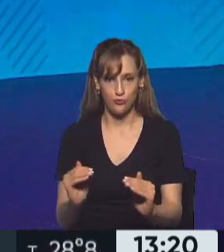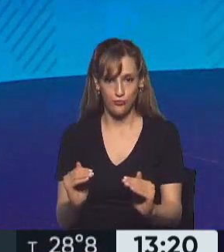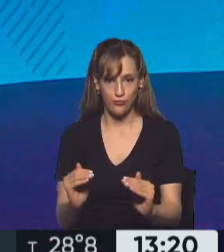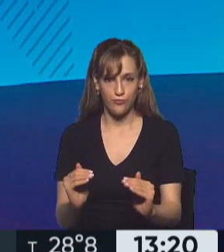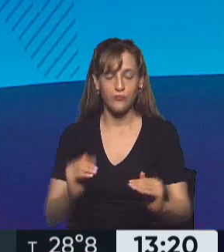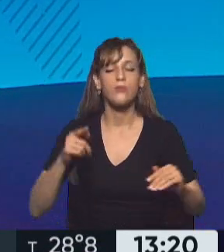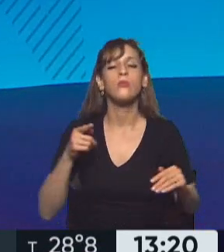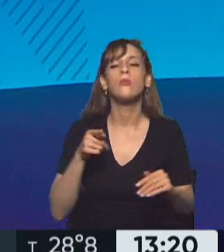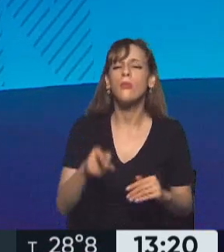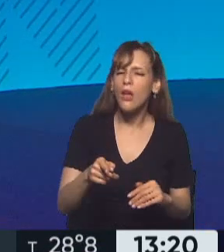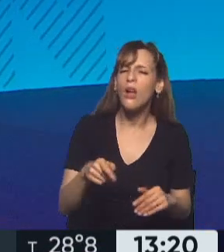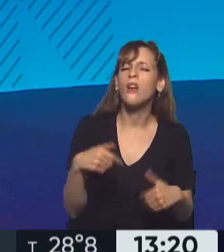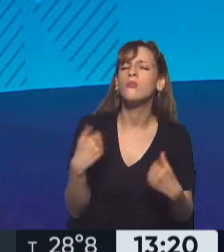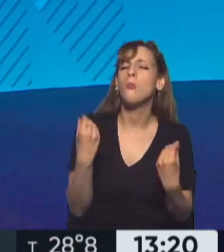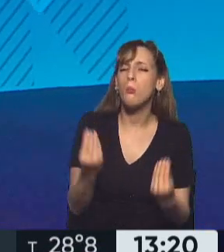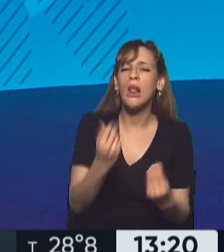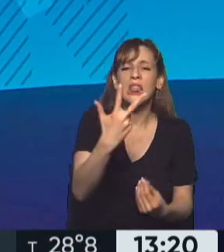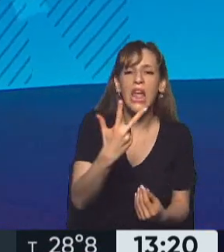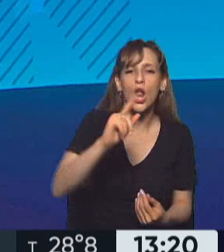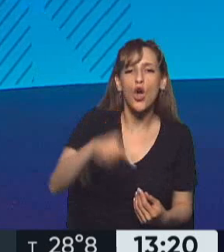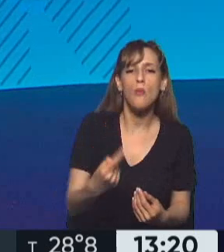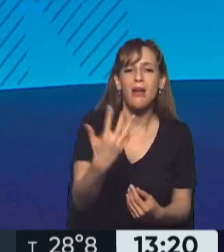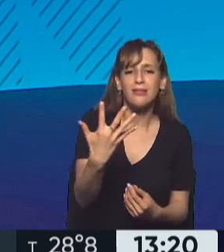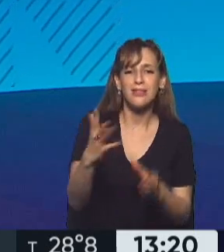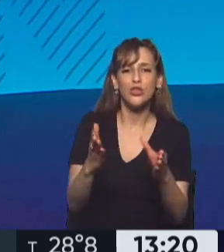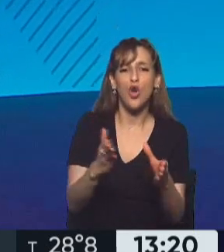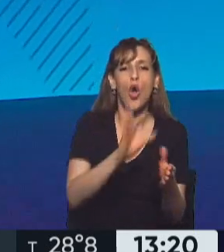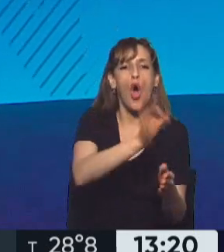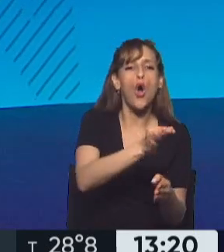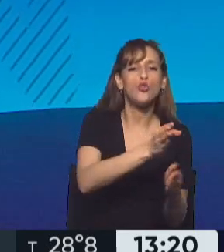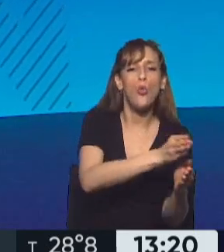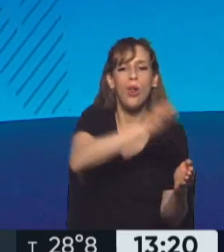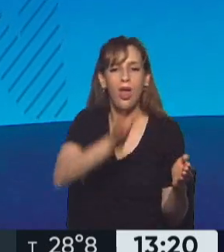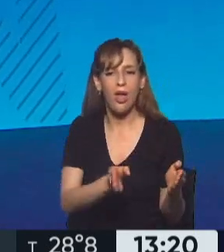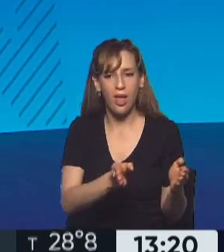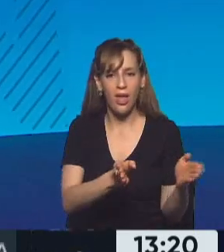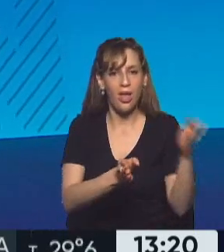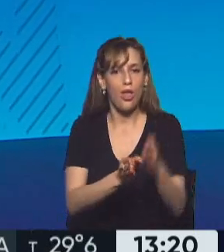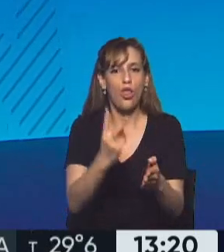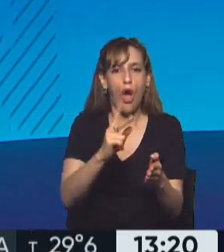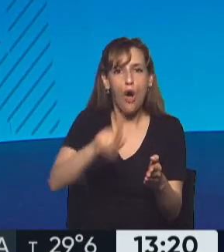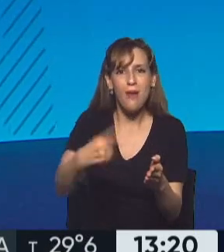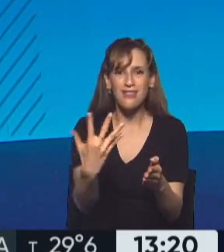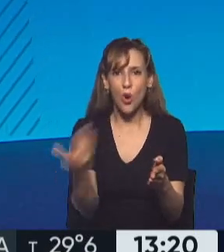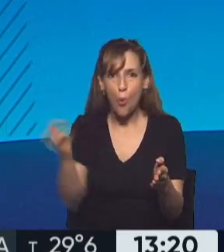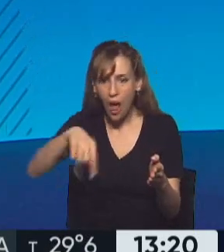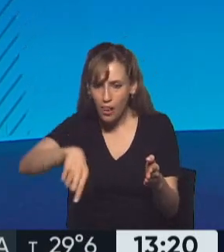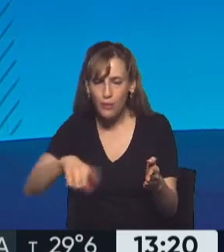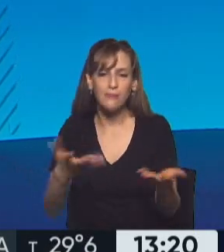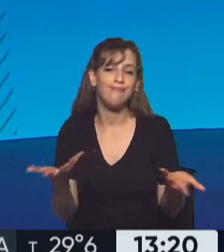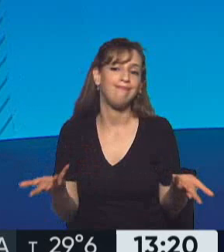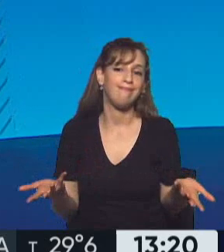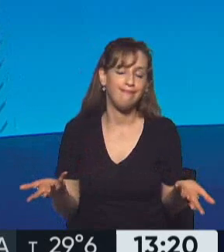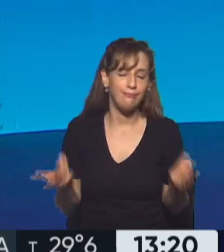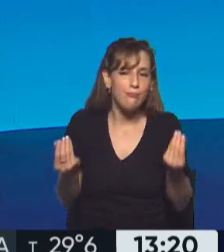¿Tenía sentido entonces el 3,5 y el 3,5 en octubre si ahora tenemos de nuevo 2,5? Bueno, no, evidentemente